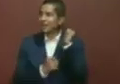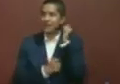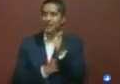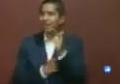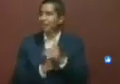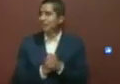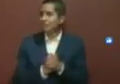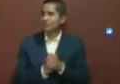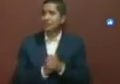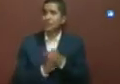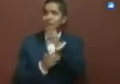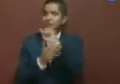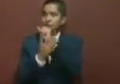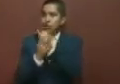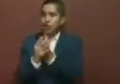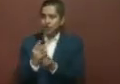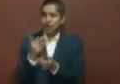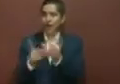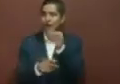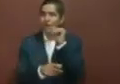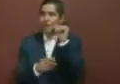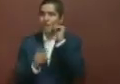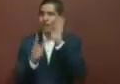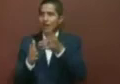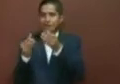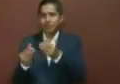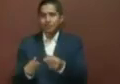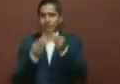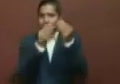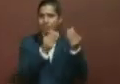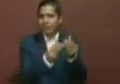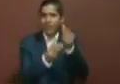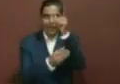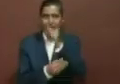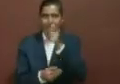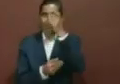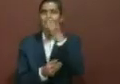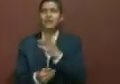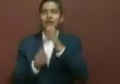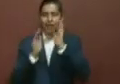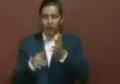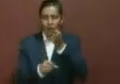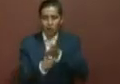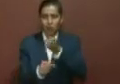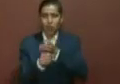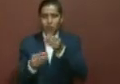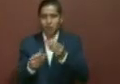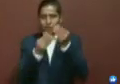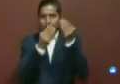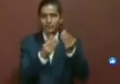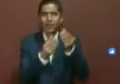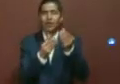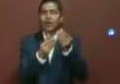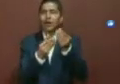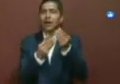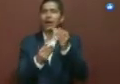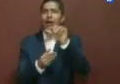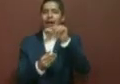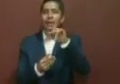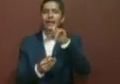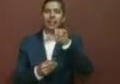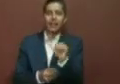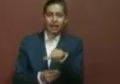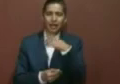Están hechas las solicitudes. Ayer se entregó la de Lázaro Cárdenas, hoy se entrega la de Aquila y